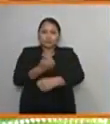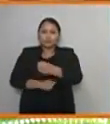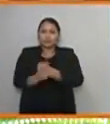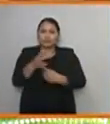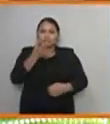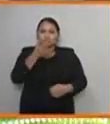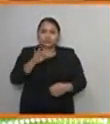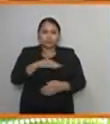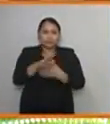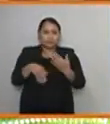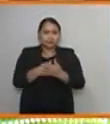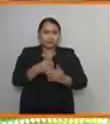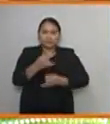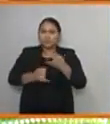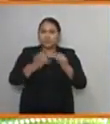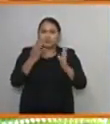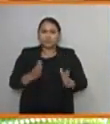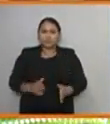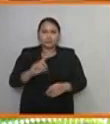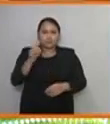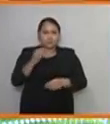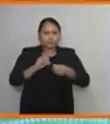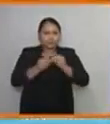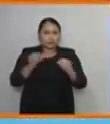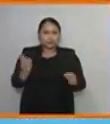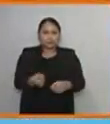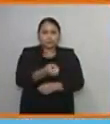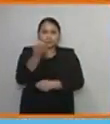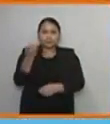mucha suerte mis queridos jugadores. Primer número.